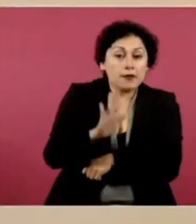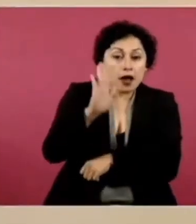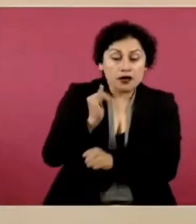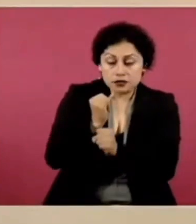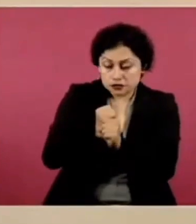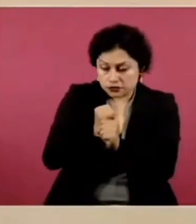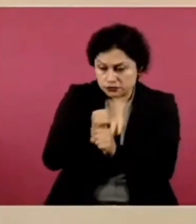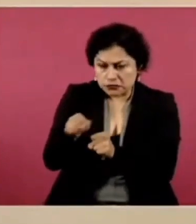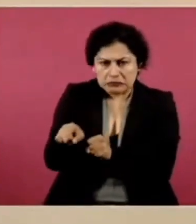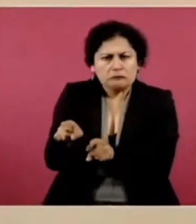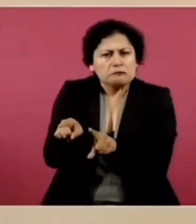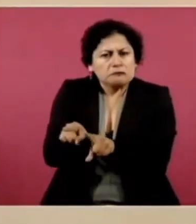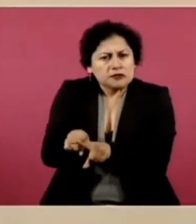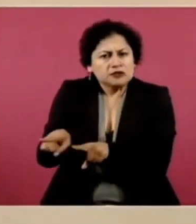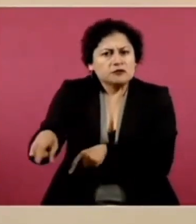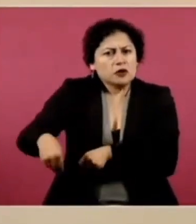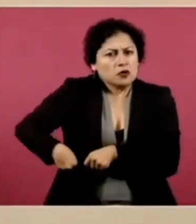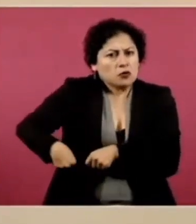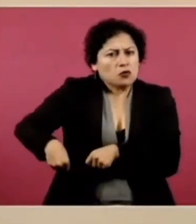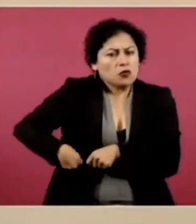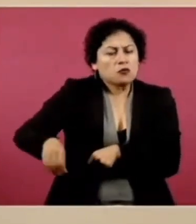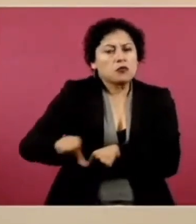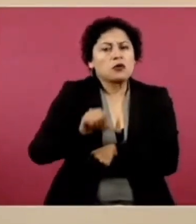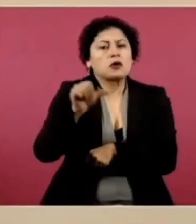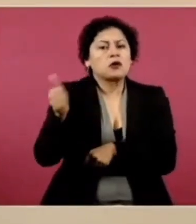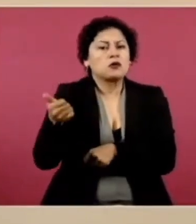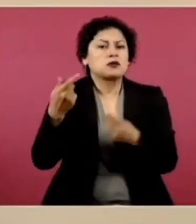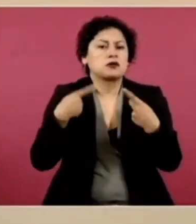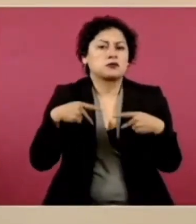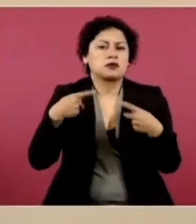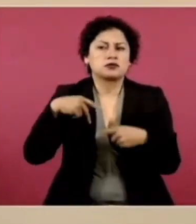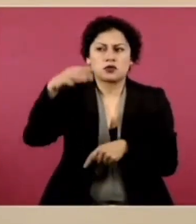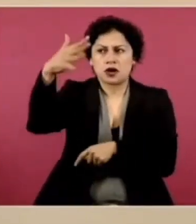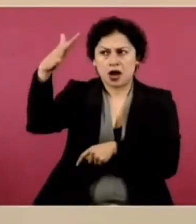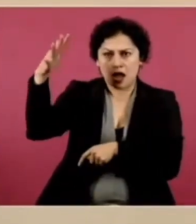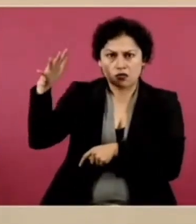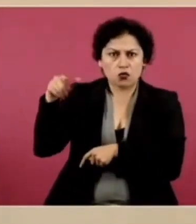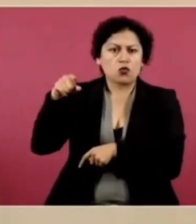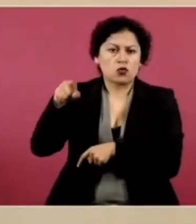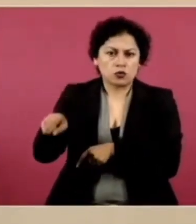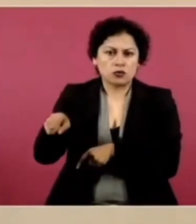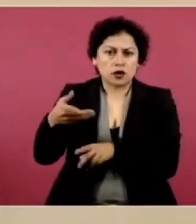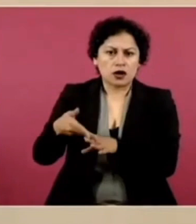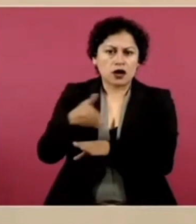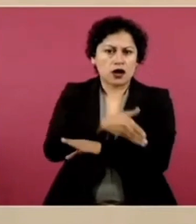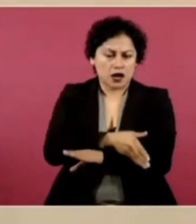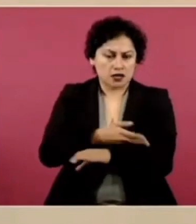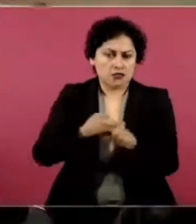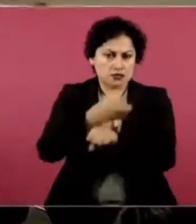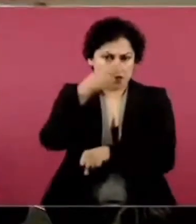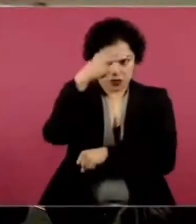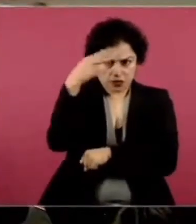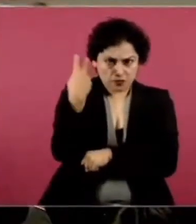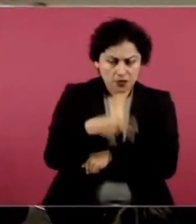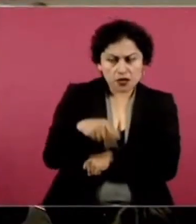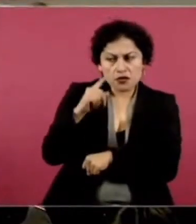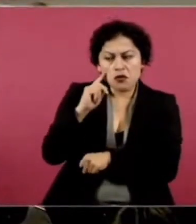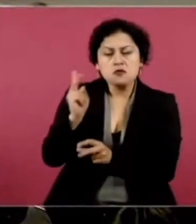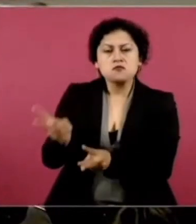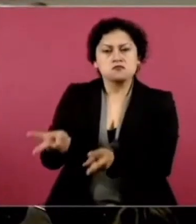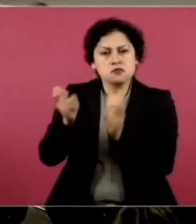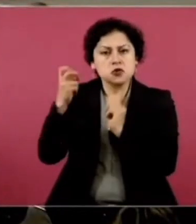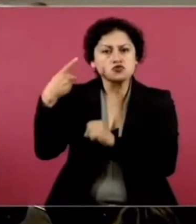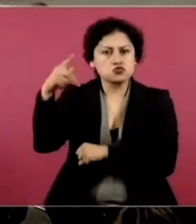participación en el homicidio de un adulto mayor a quien habían despojado de su pensión en Naucalpan, Estado de México. Una